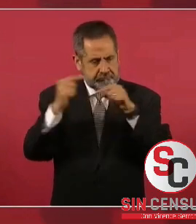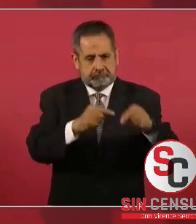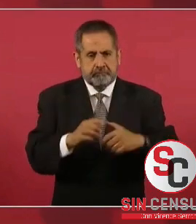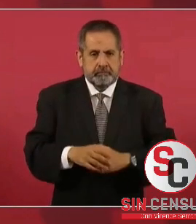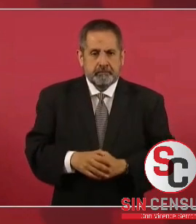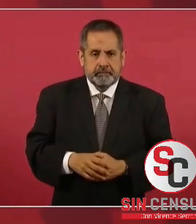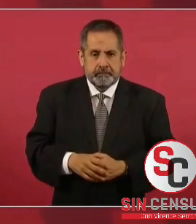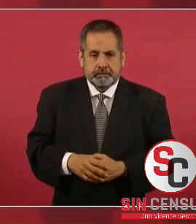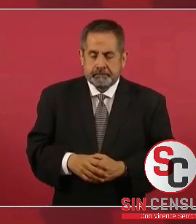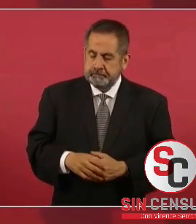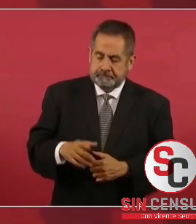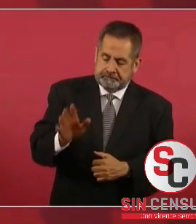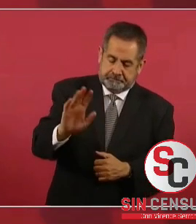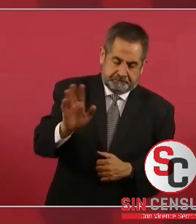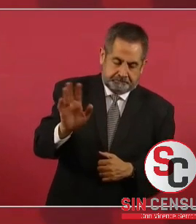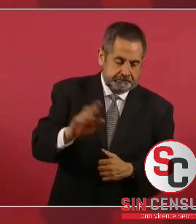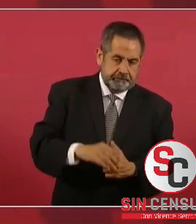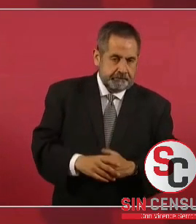No.